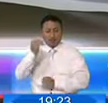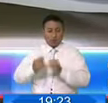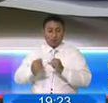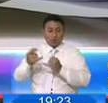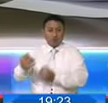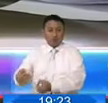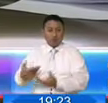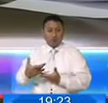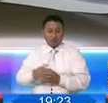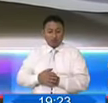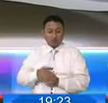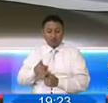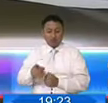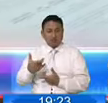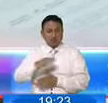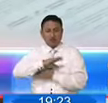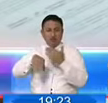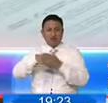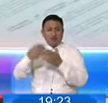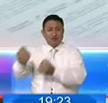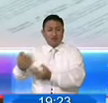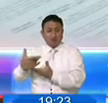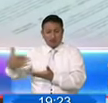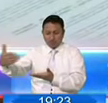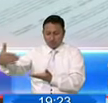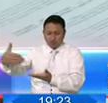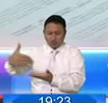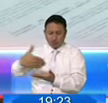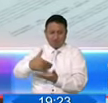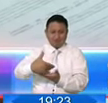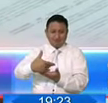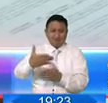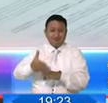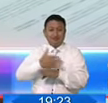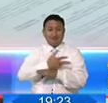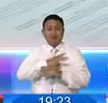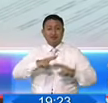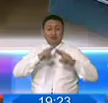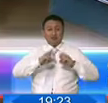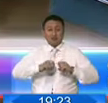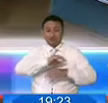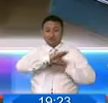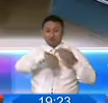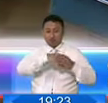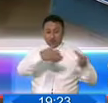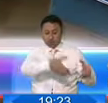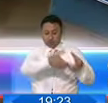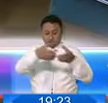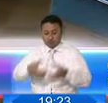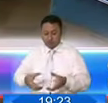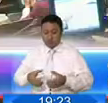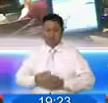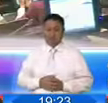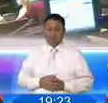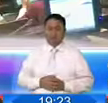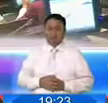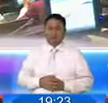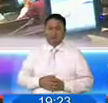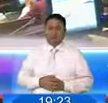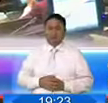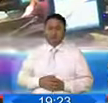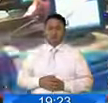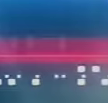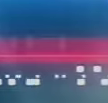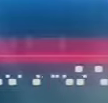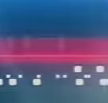informe sobre lo que puedan recolectar en torno a las investigaciones realizadas anteriormente en este polémico caso informó